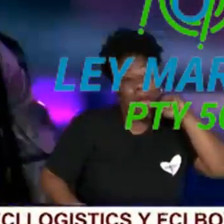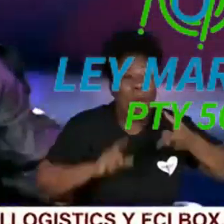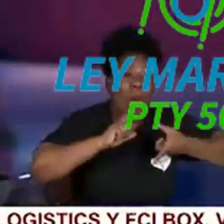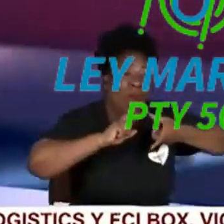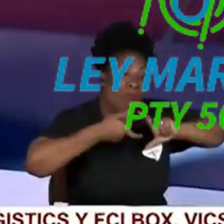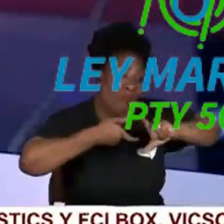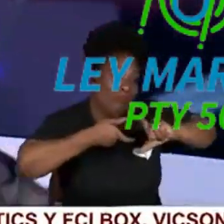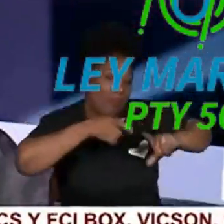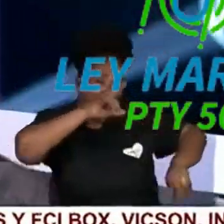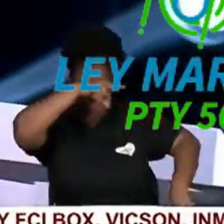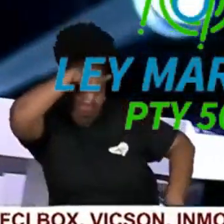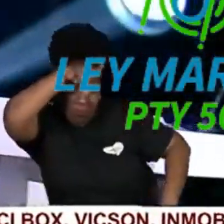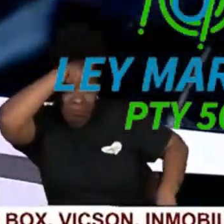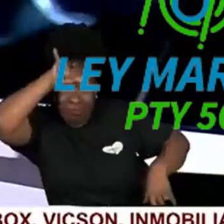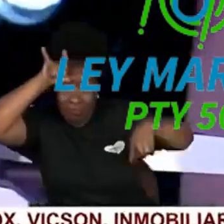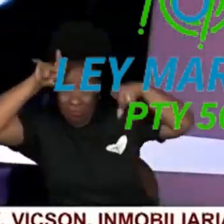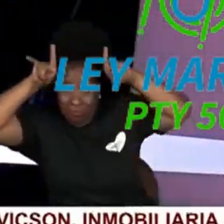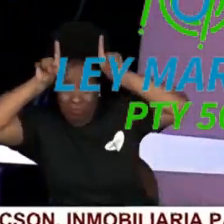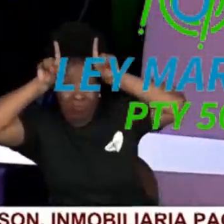De perro.